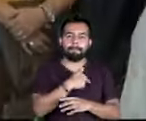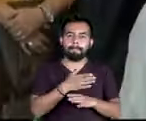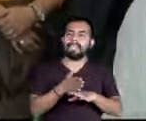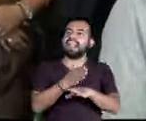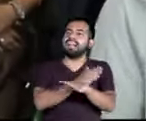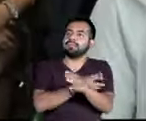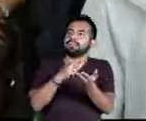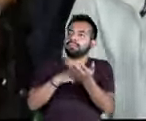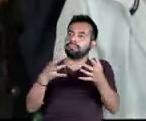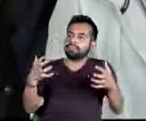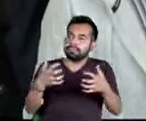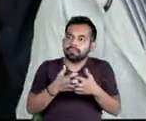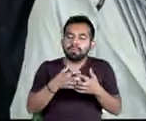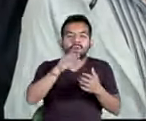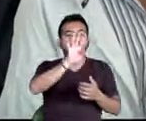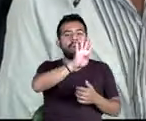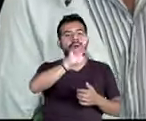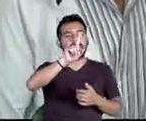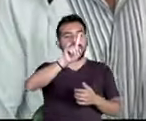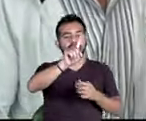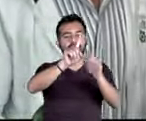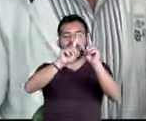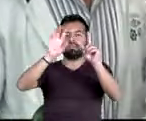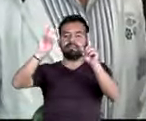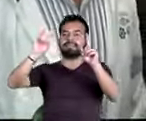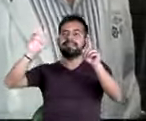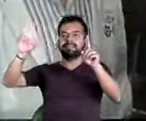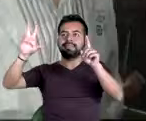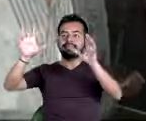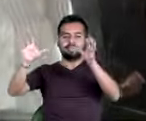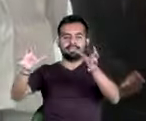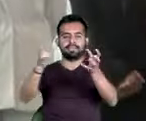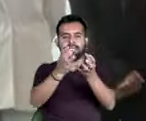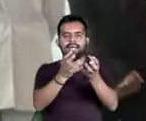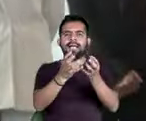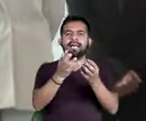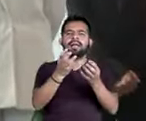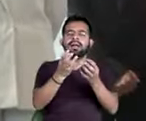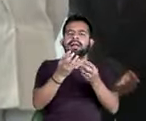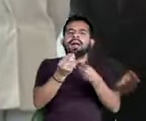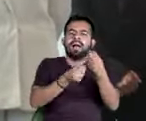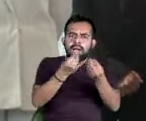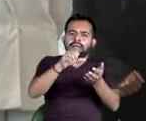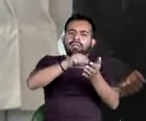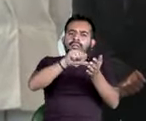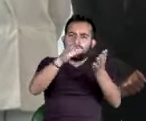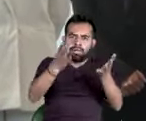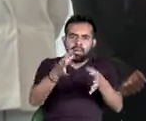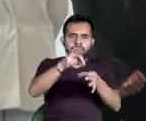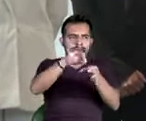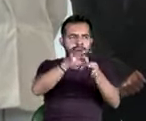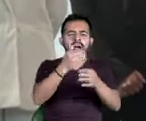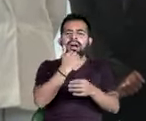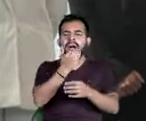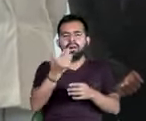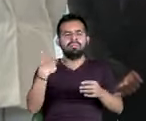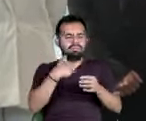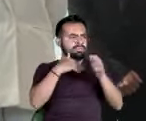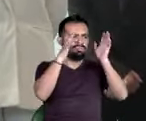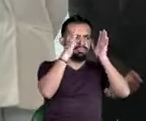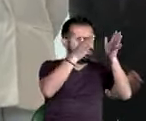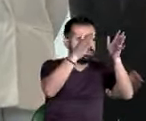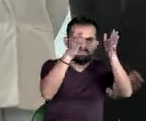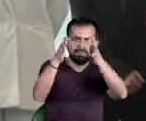Nos hemos reunido 41 de las 63 entidades. En términos de colectivos, de ciudadanía, no ha habido sector con el que no nos